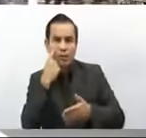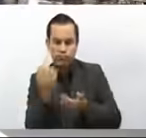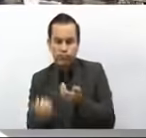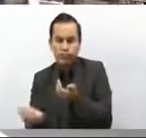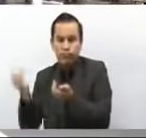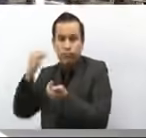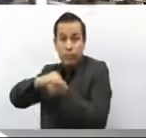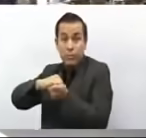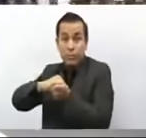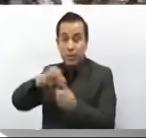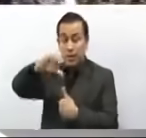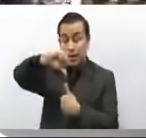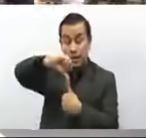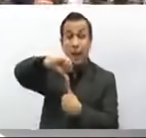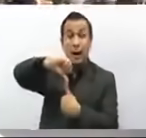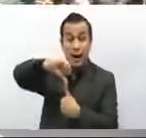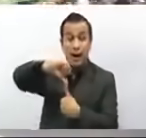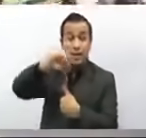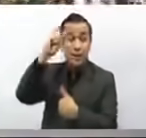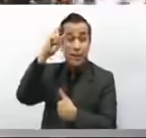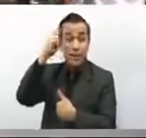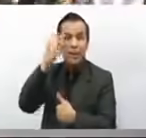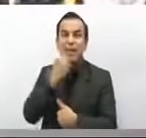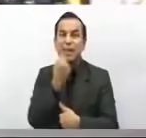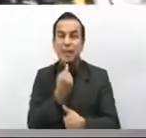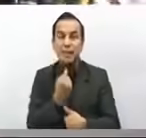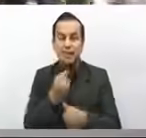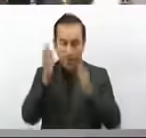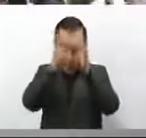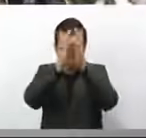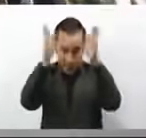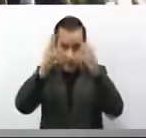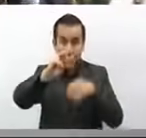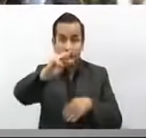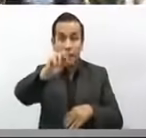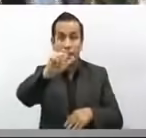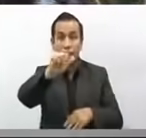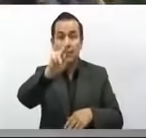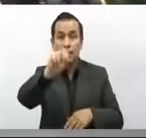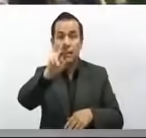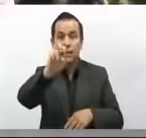de América, concebida por el general Manuel José Arce.